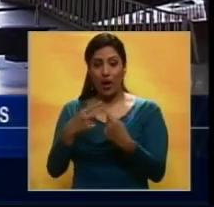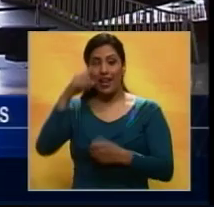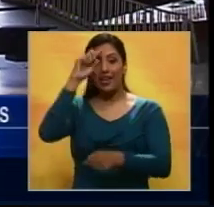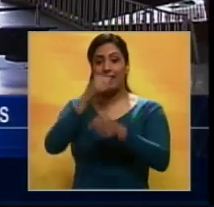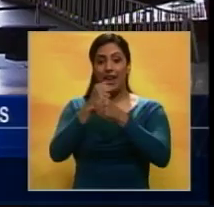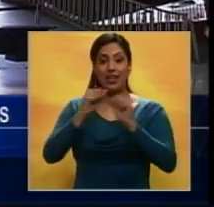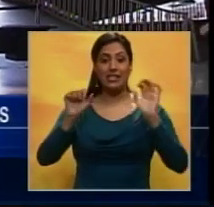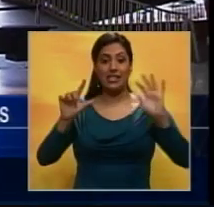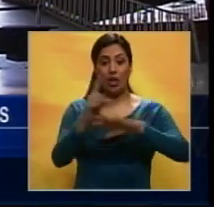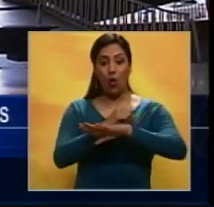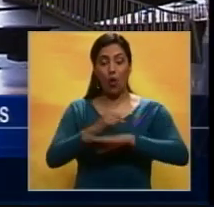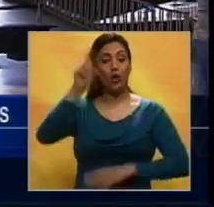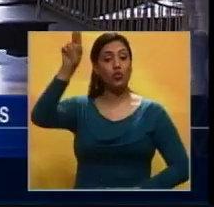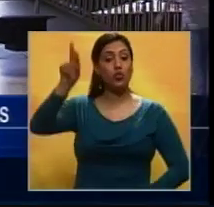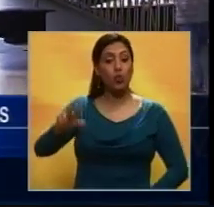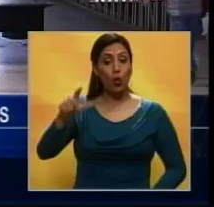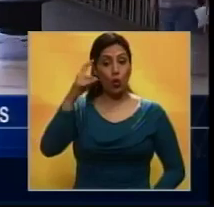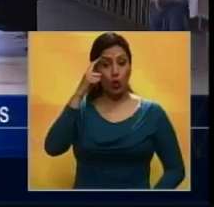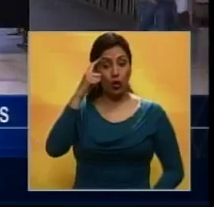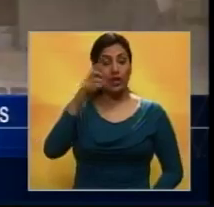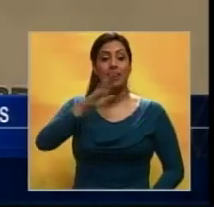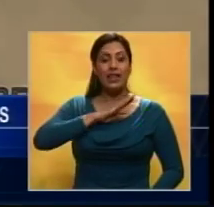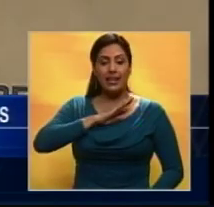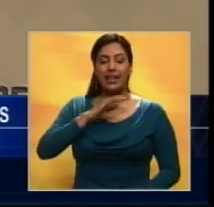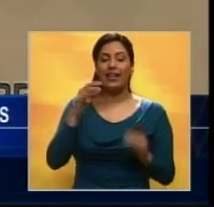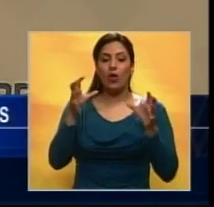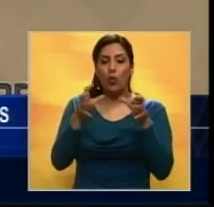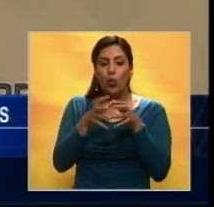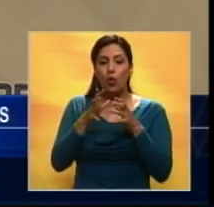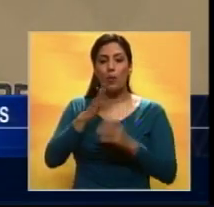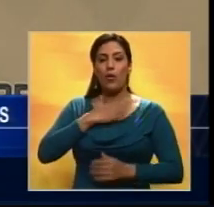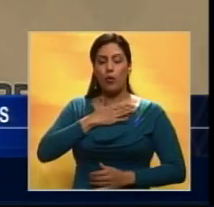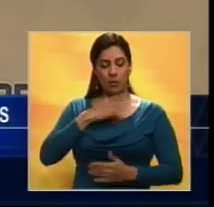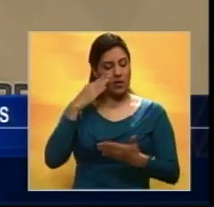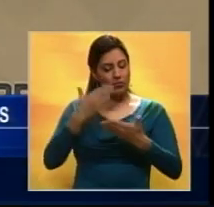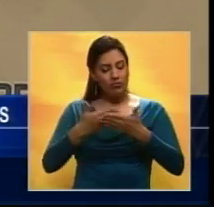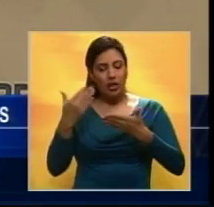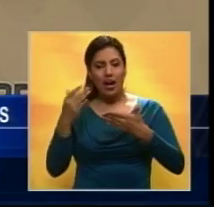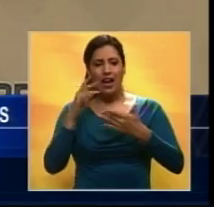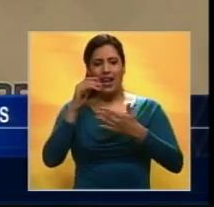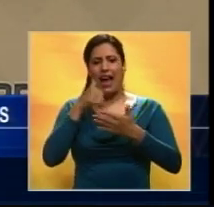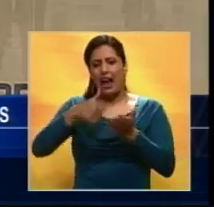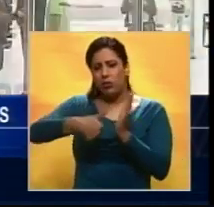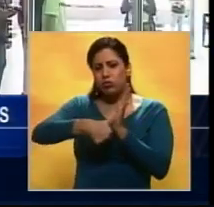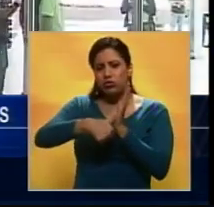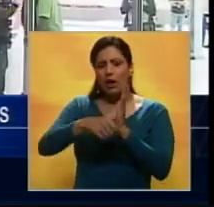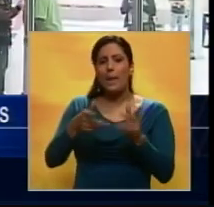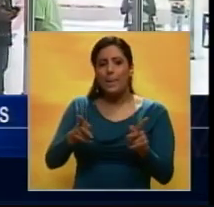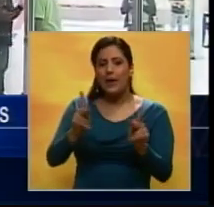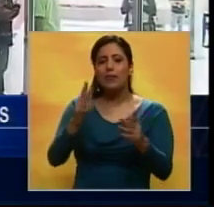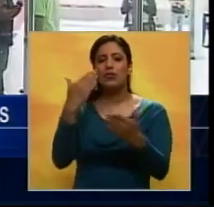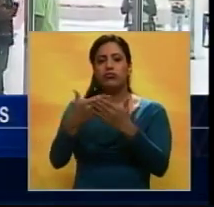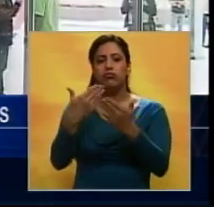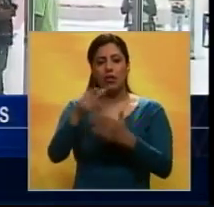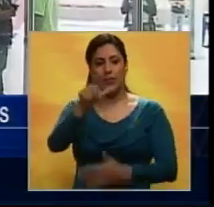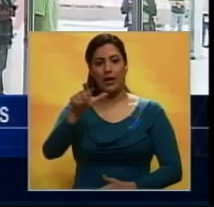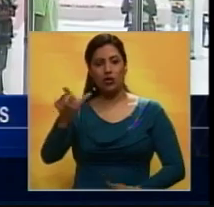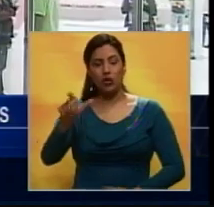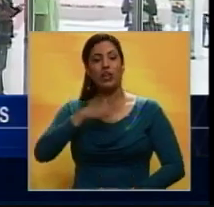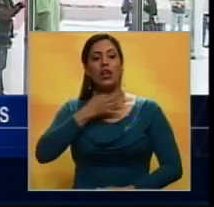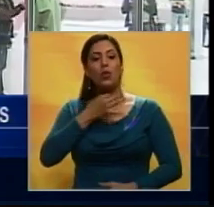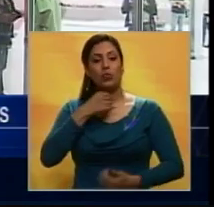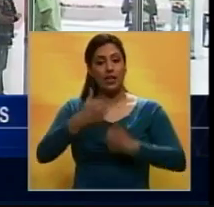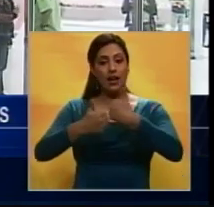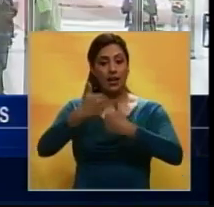trabajarán 7 horas diarias y que contarán con la plataforma de autenticación biométrica para permitir la validación de los